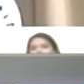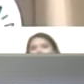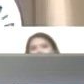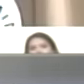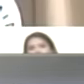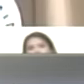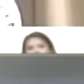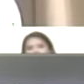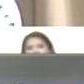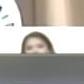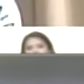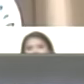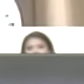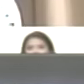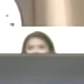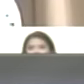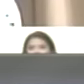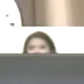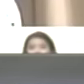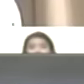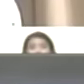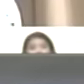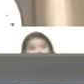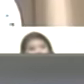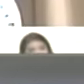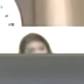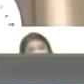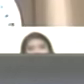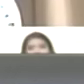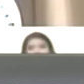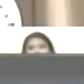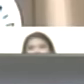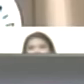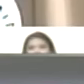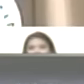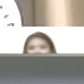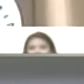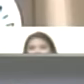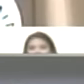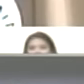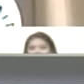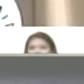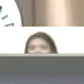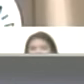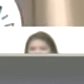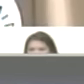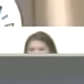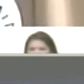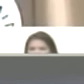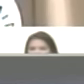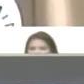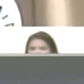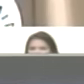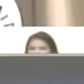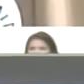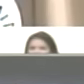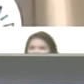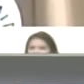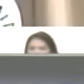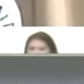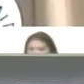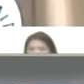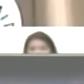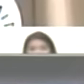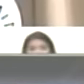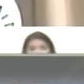Interna. Hay que recordar, como le dije yo, basándonos en el concepto de lo que es el sabotaje o el sistema eléctrico, del peligro